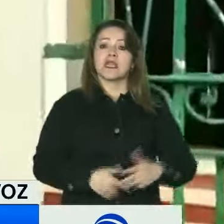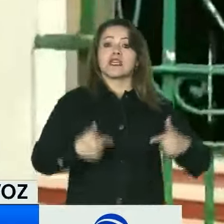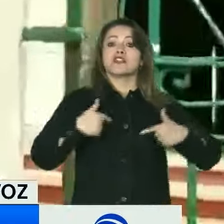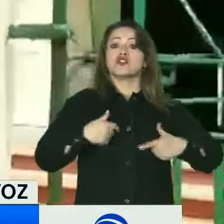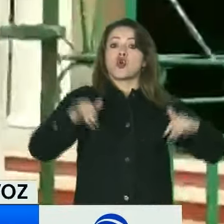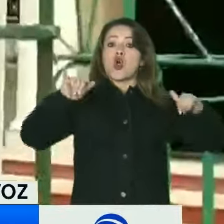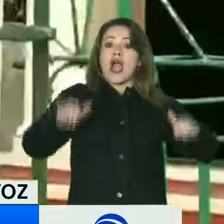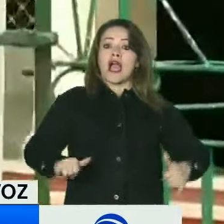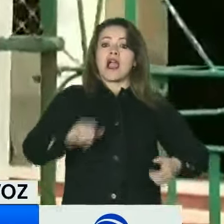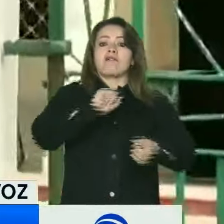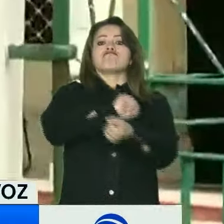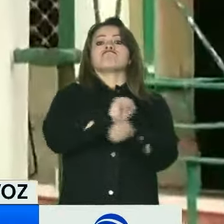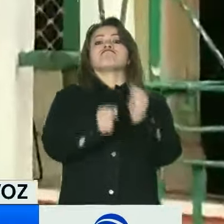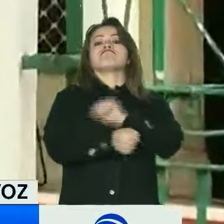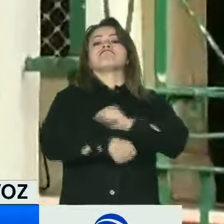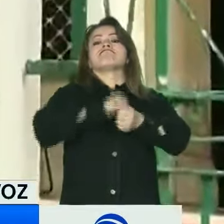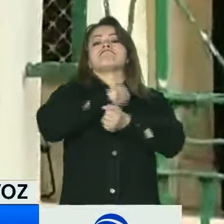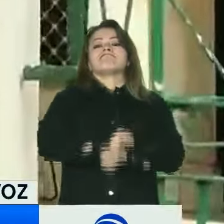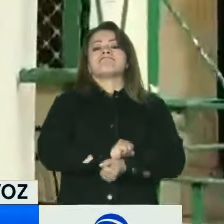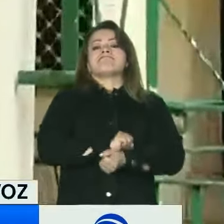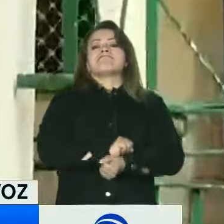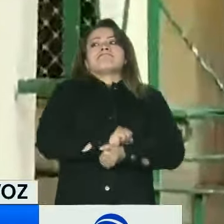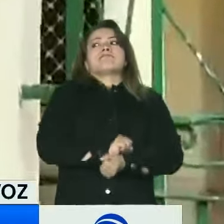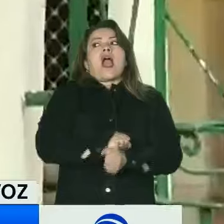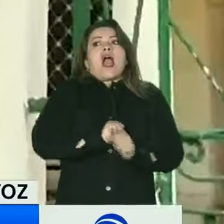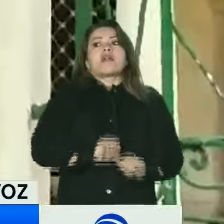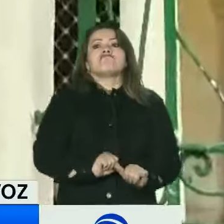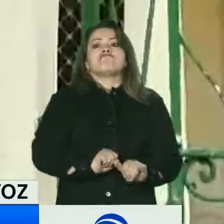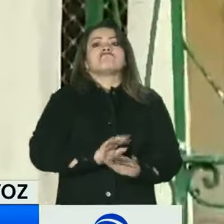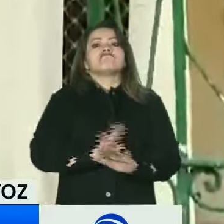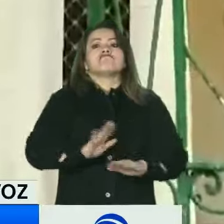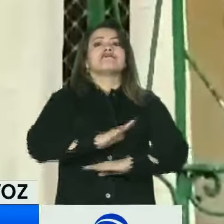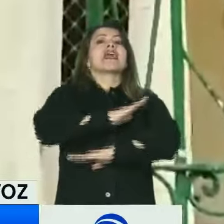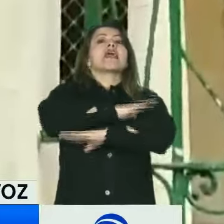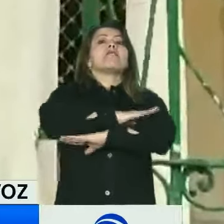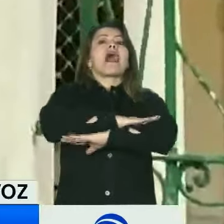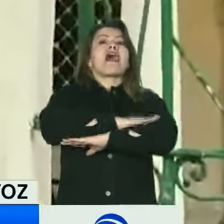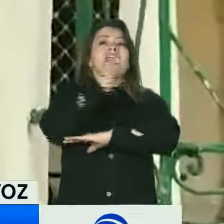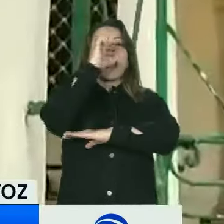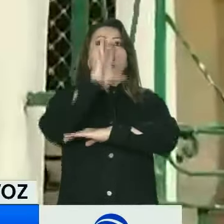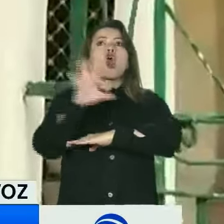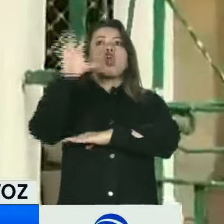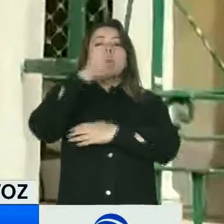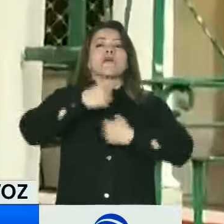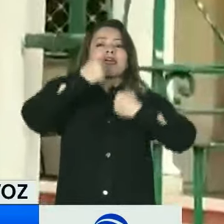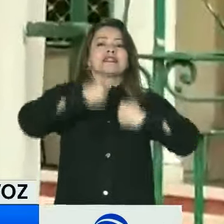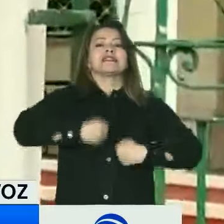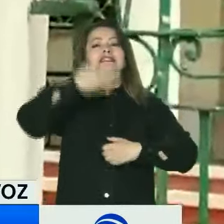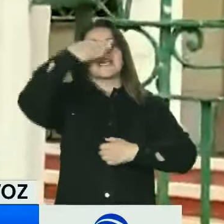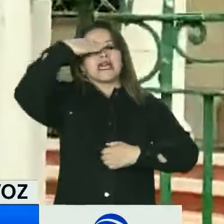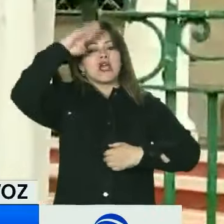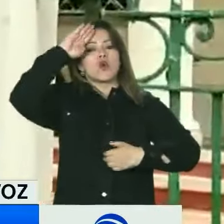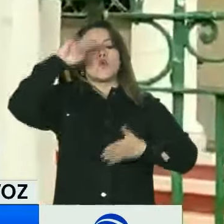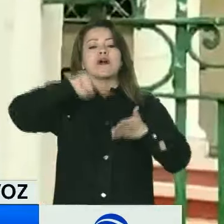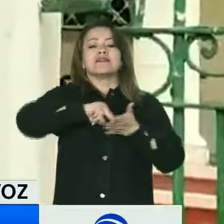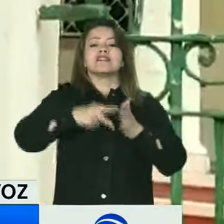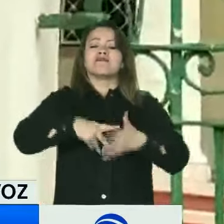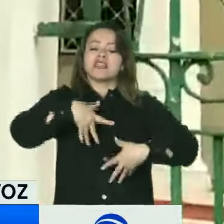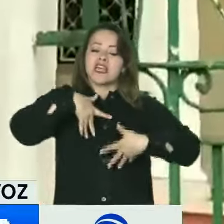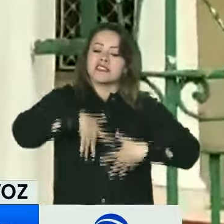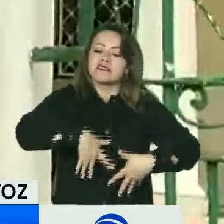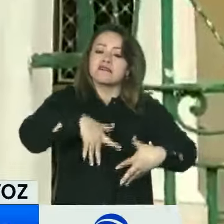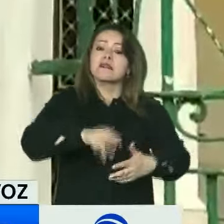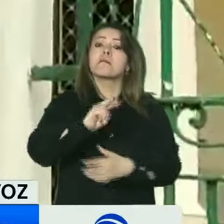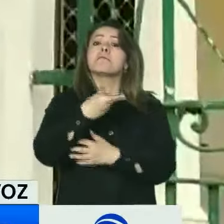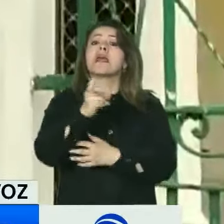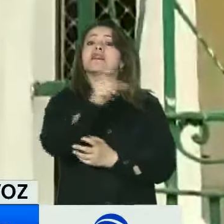en la Embajada de Colombia en Cuba, haciendo una protesta pacífica por los más de 20